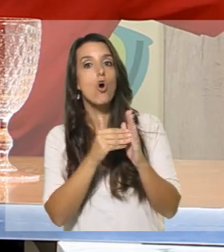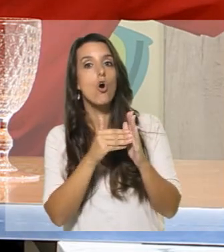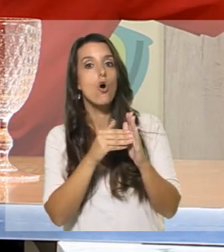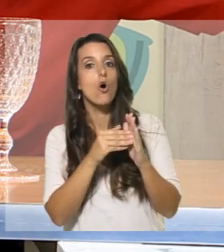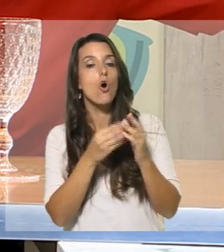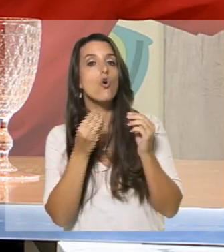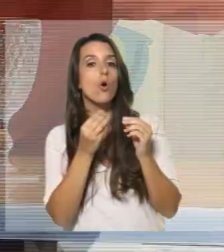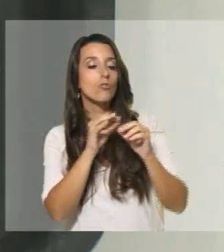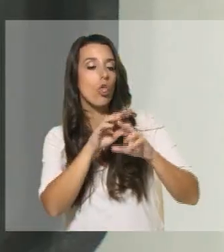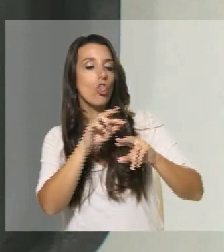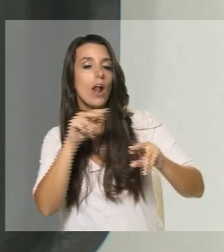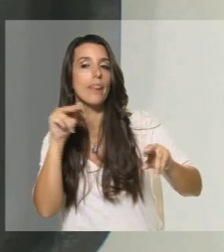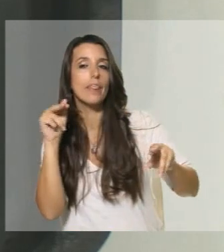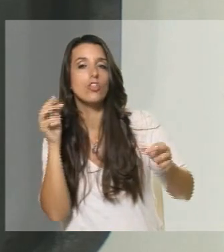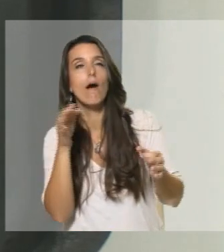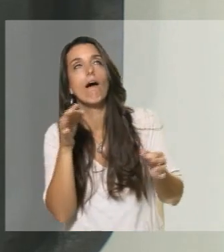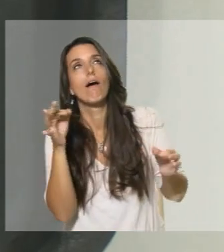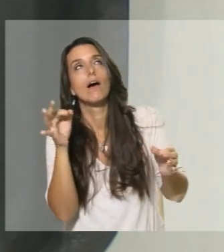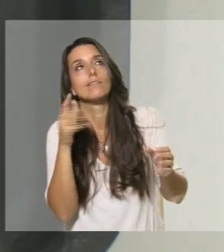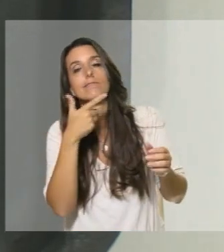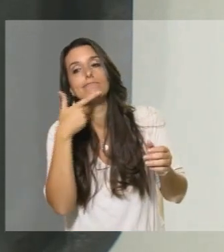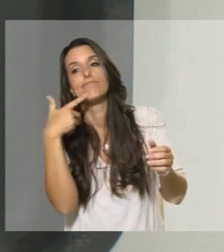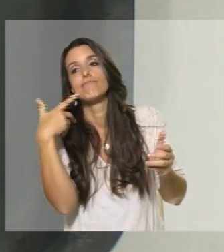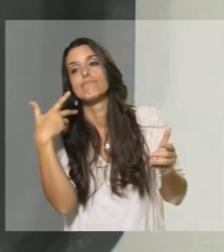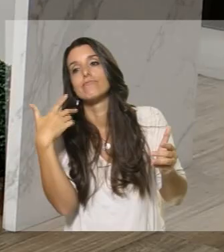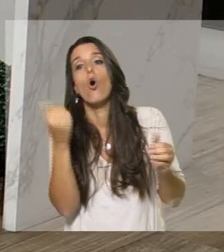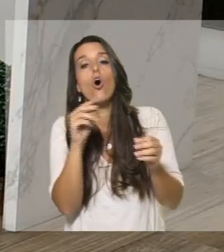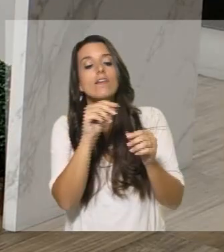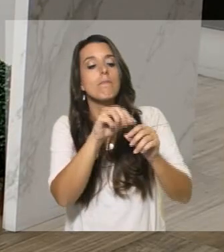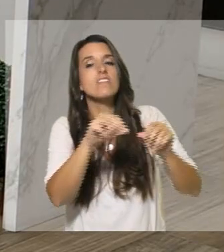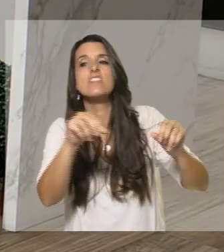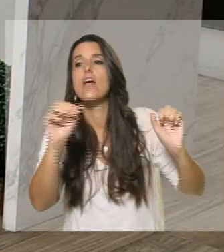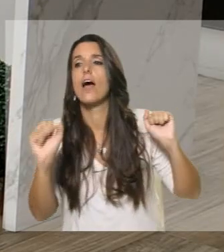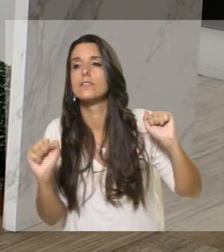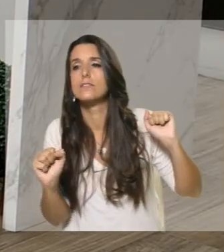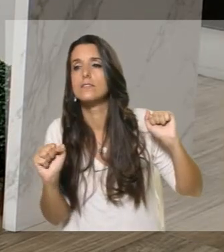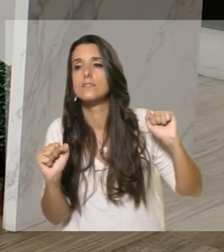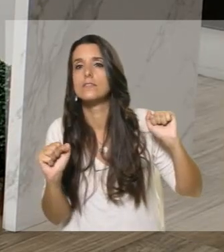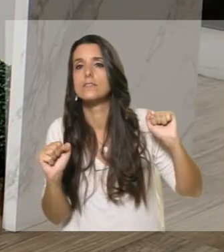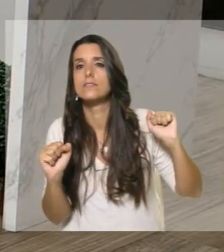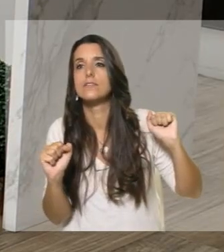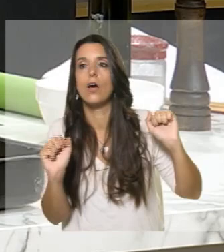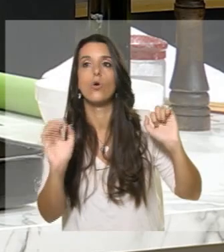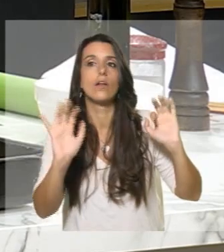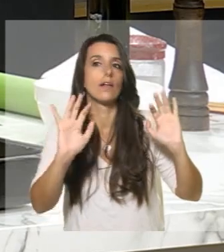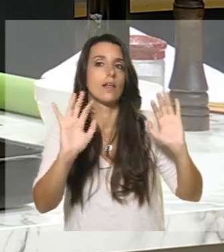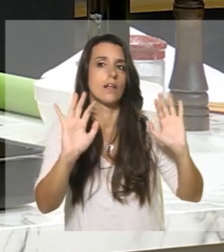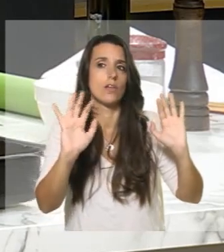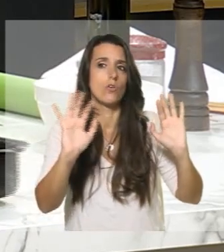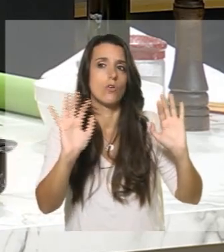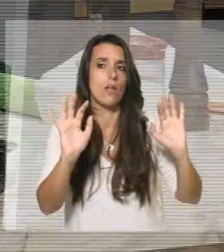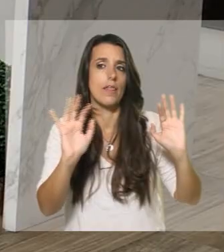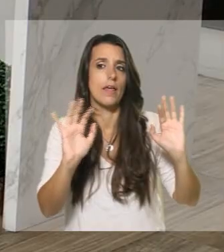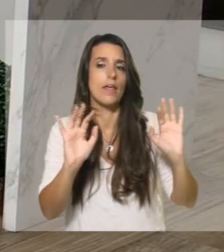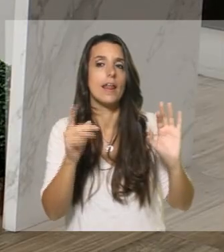como gratinadito, ese queso con el olor. Qué rico también. Y semillitas. Para... Nada, porque no va a pegar. ¿Y